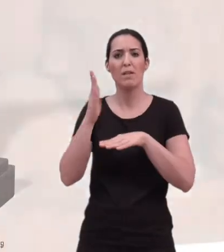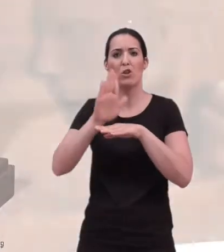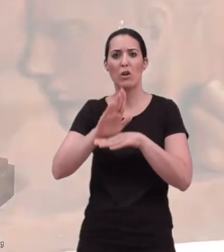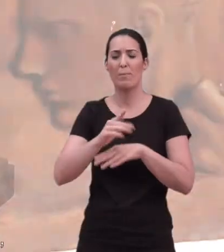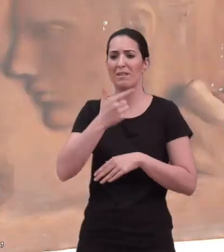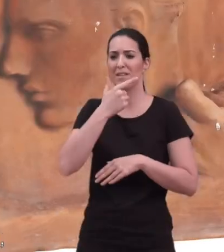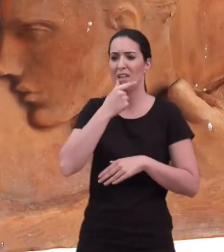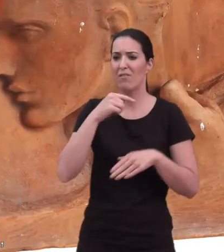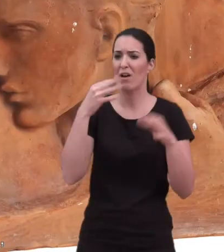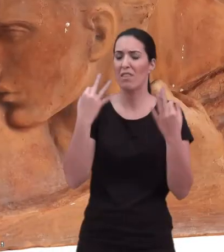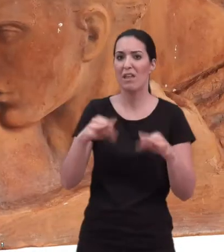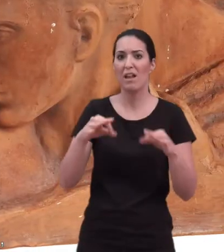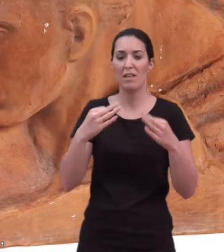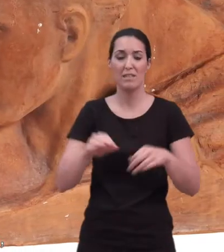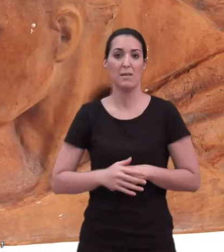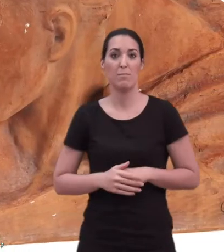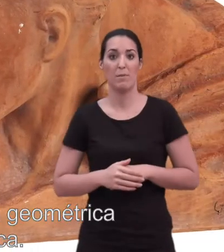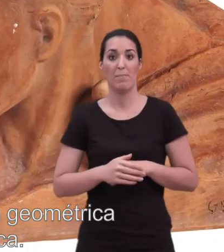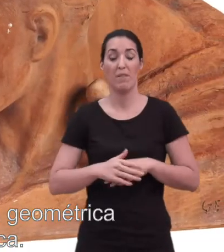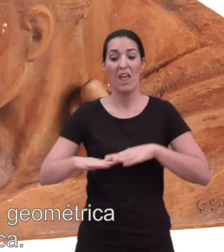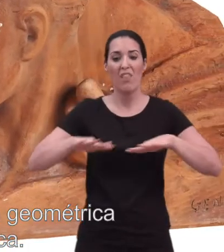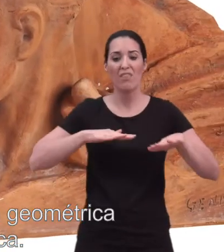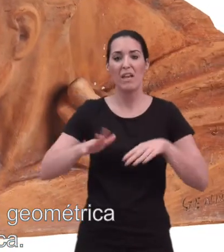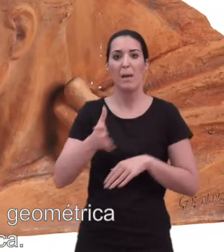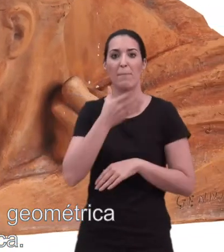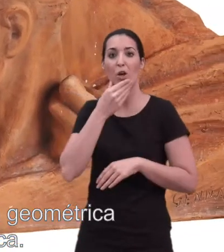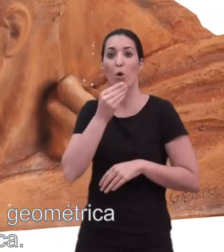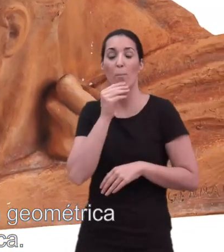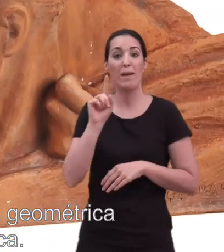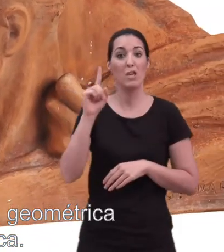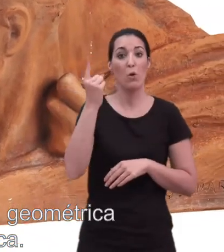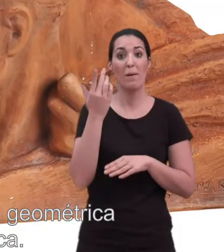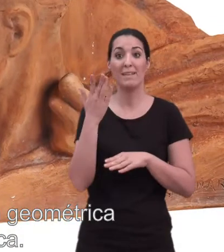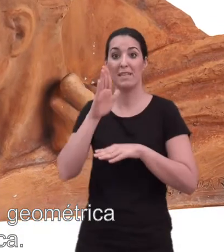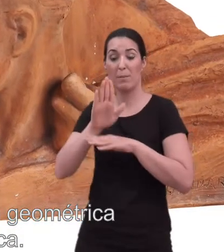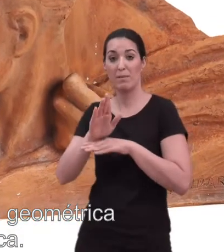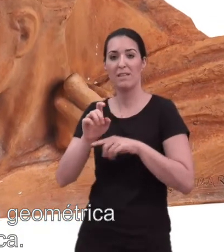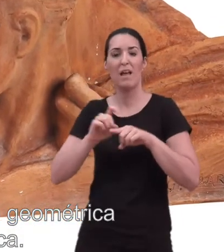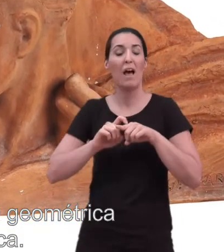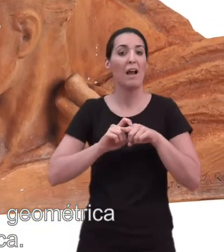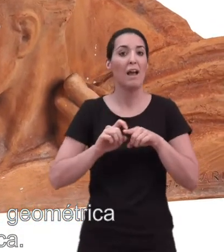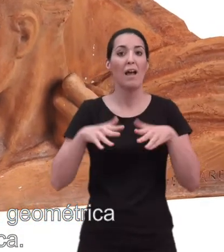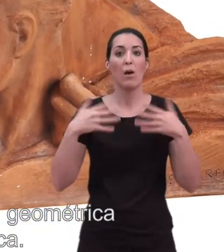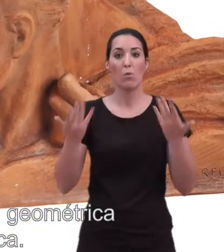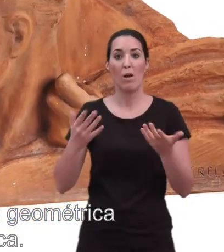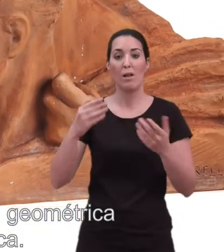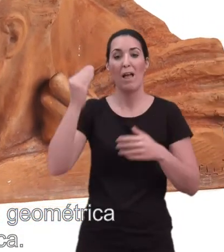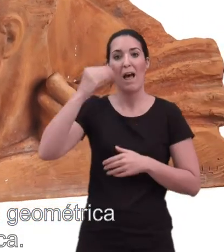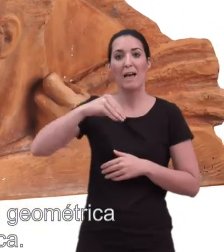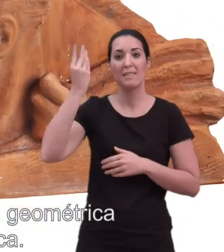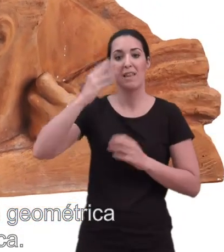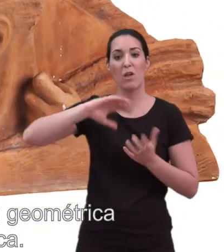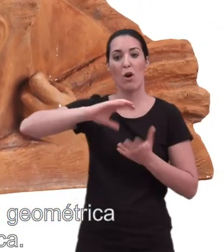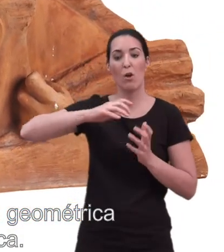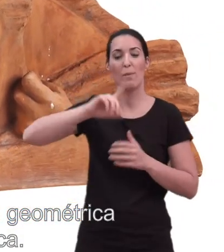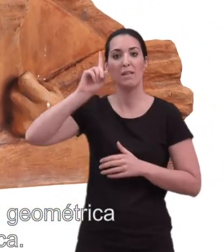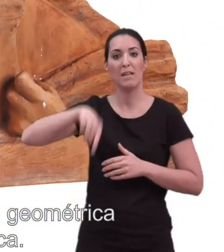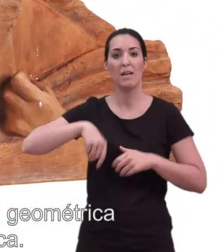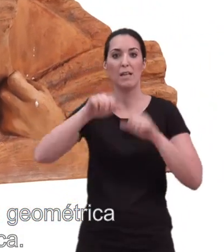más dinámico y hedonista, caracterizado tanto por la abstracción geométrica como por la evocación